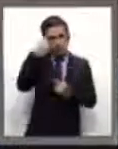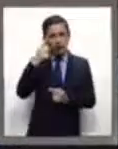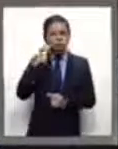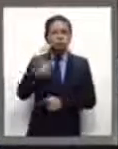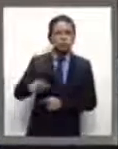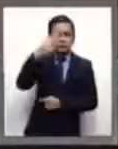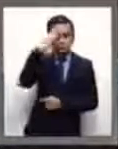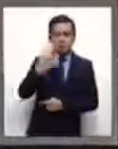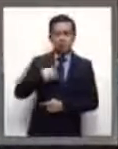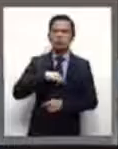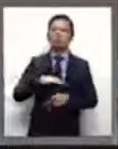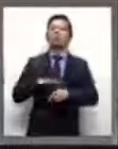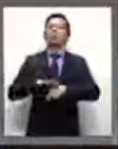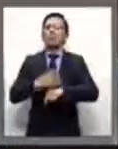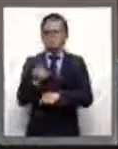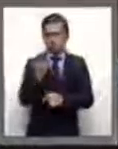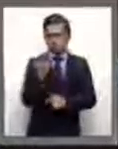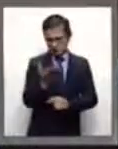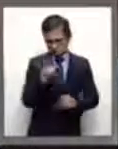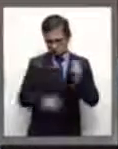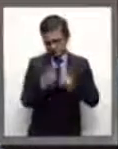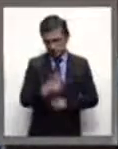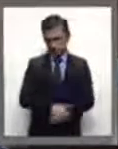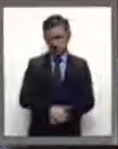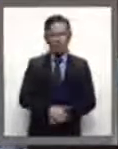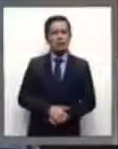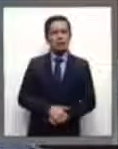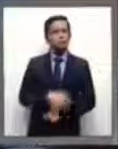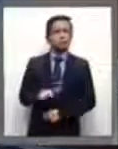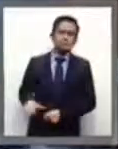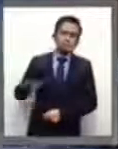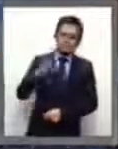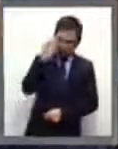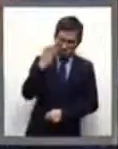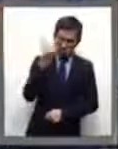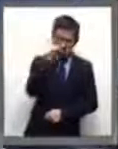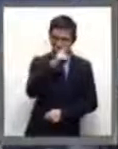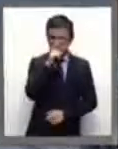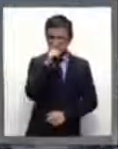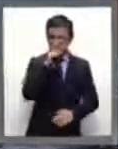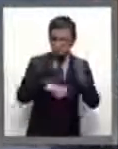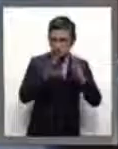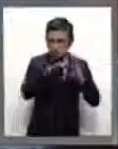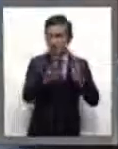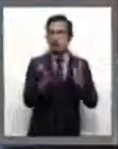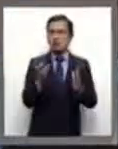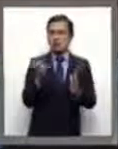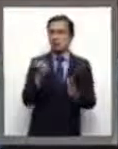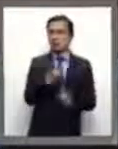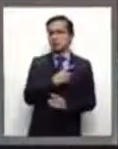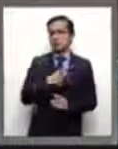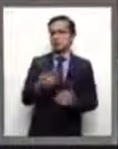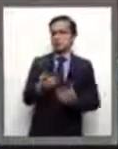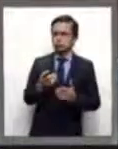En tiempo de crisis es importante hablar con la verdad. Es falso que este dictamen